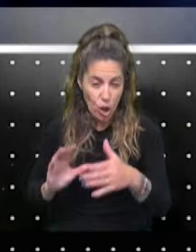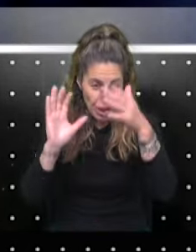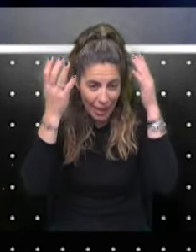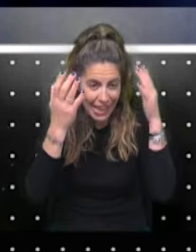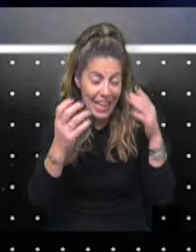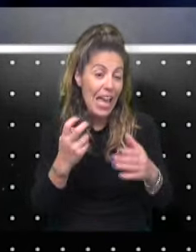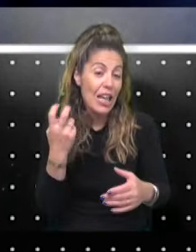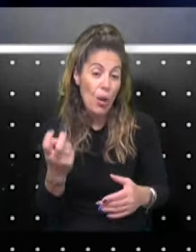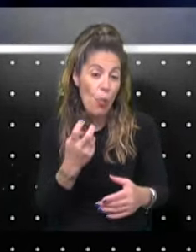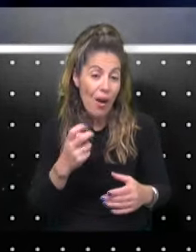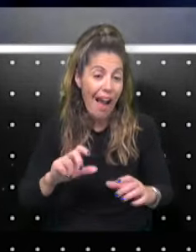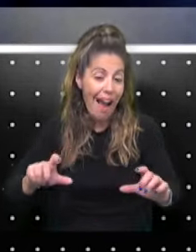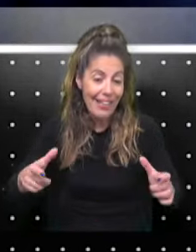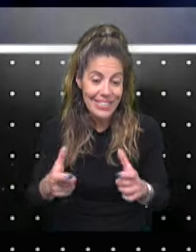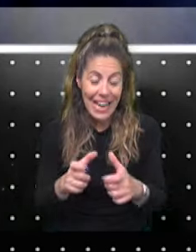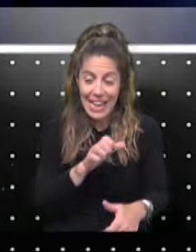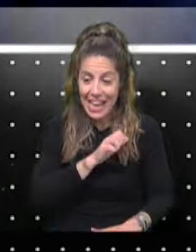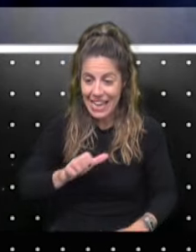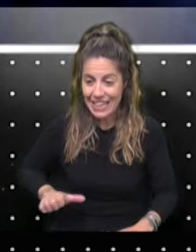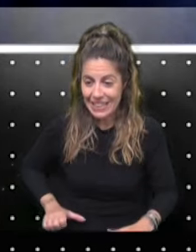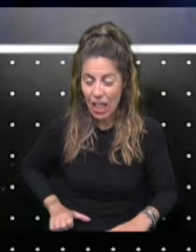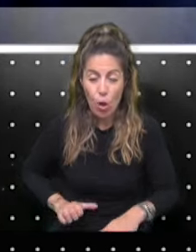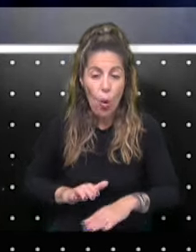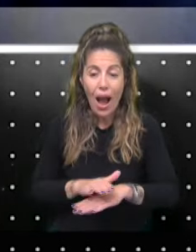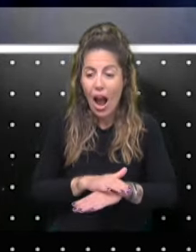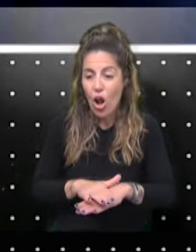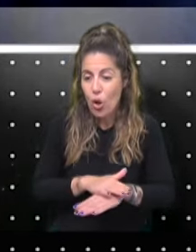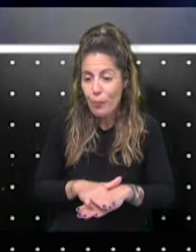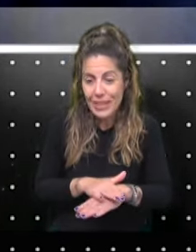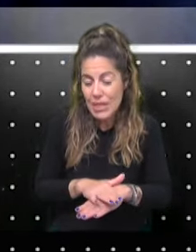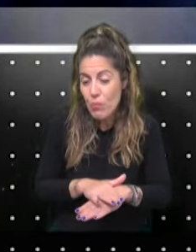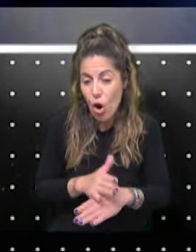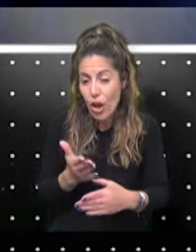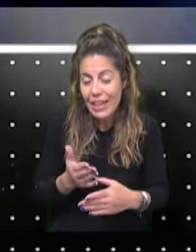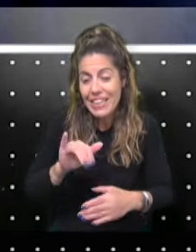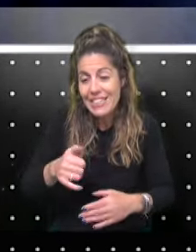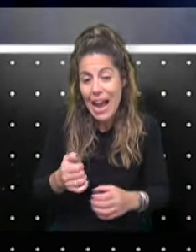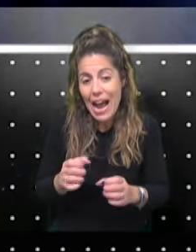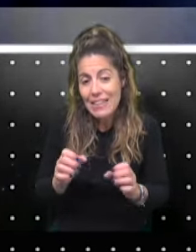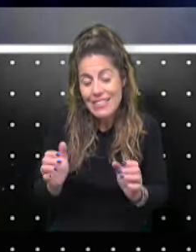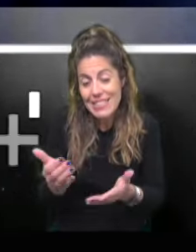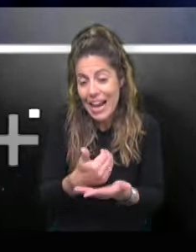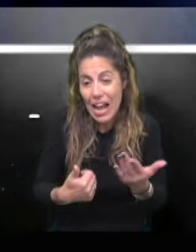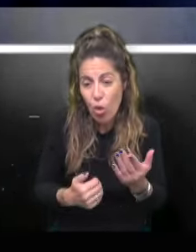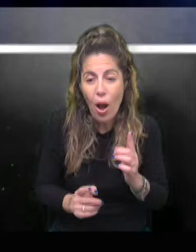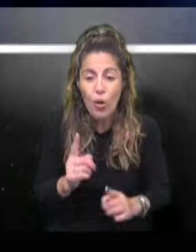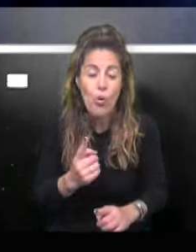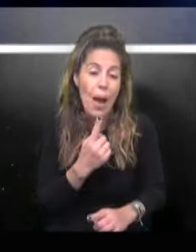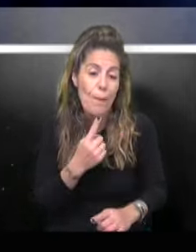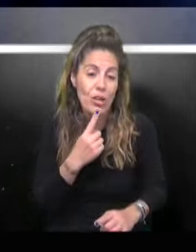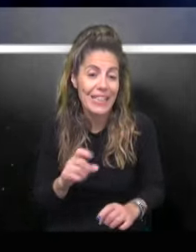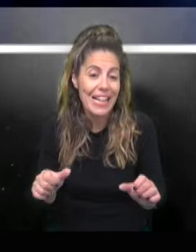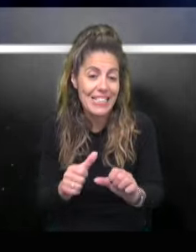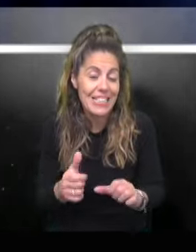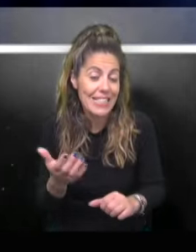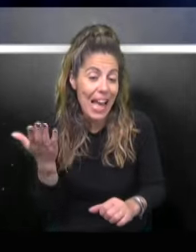a su más mínima expresión digamos y que ya han dinamitado este bastante políticas que habían sido implementadas anteriormente